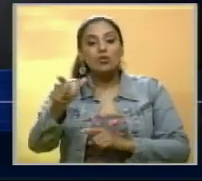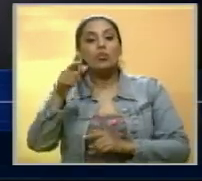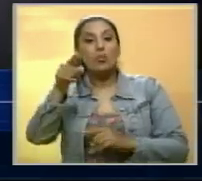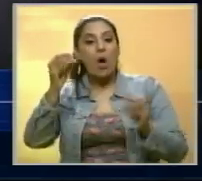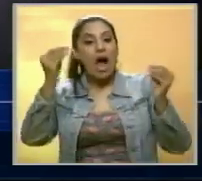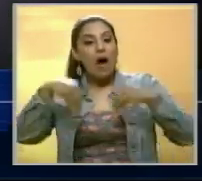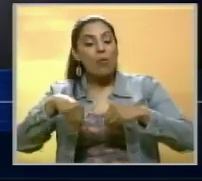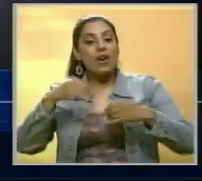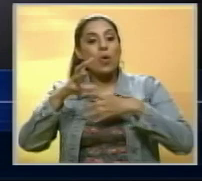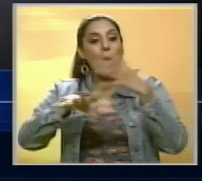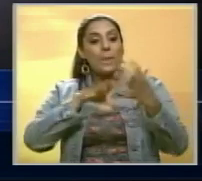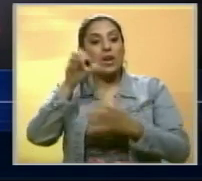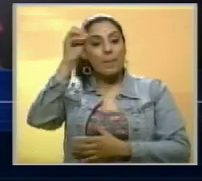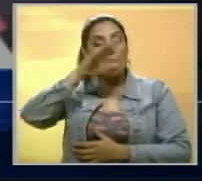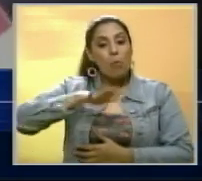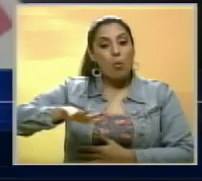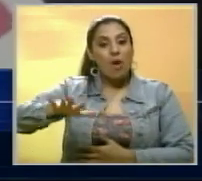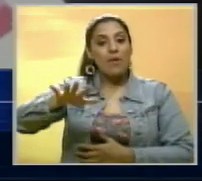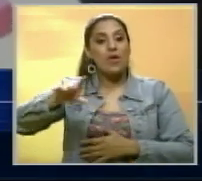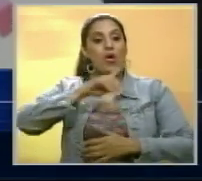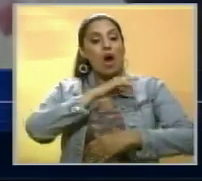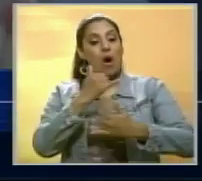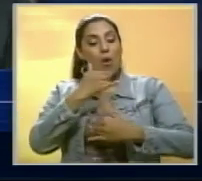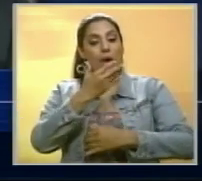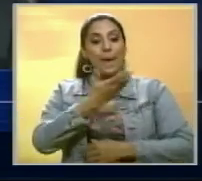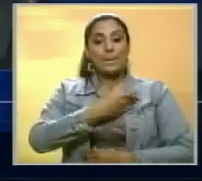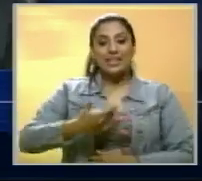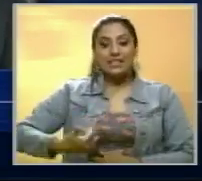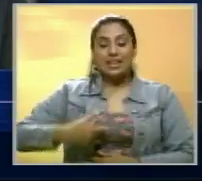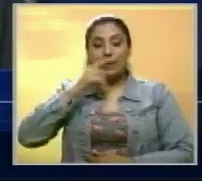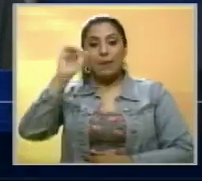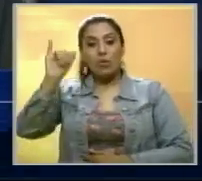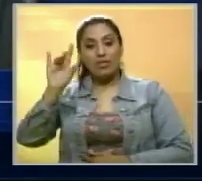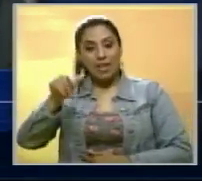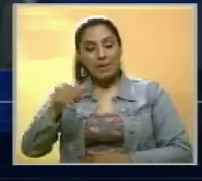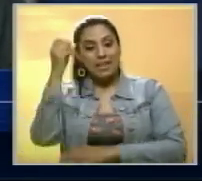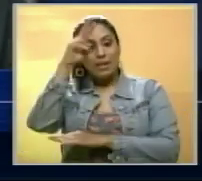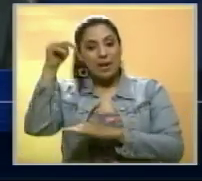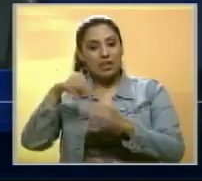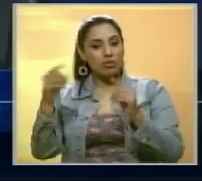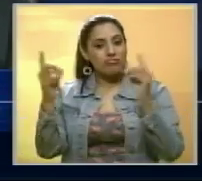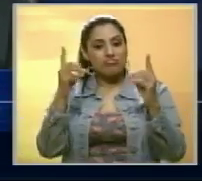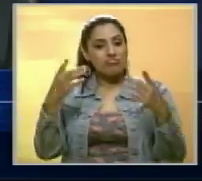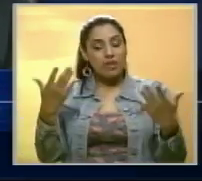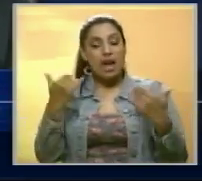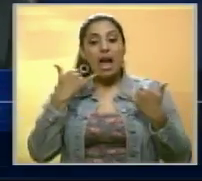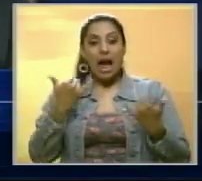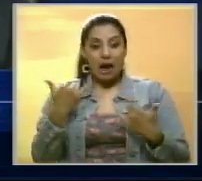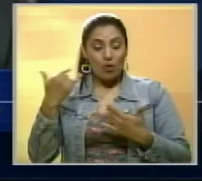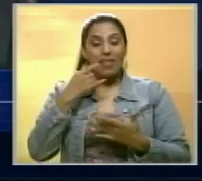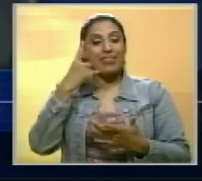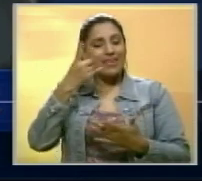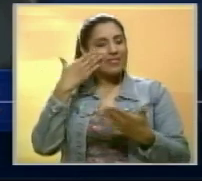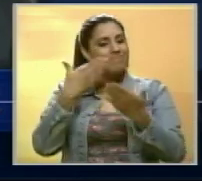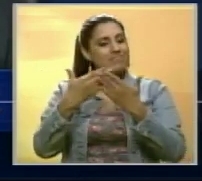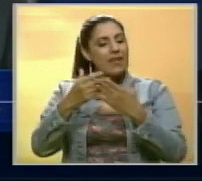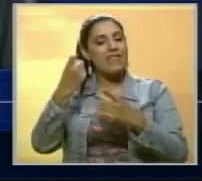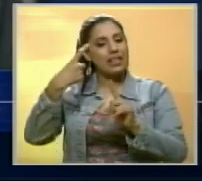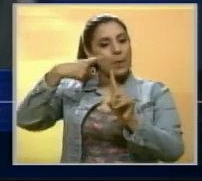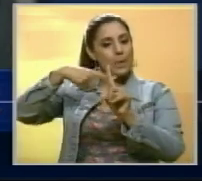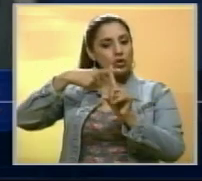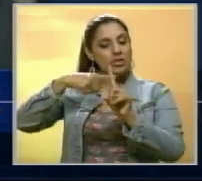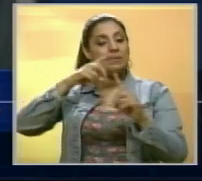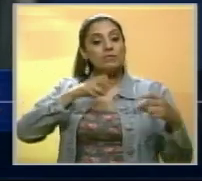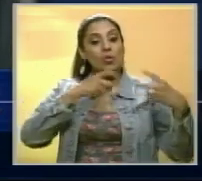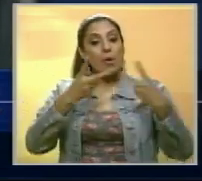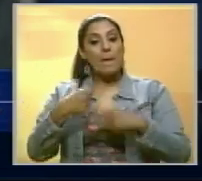situación actual entre el Poder Legislativo y el Poder Ejecutivo. Por otra parte, Almagro mencionó que hay que ver como positivo el hecho de